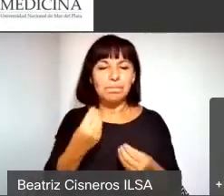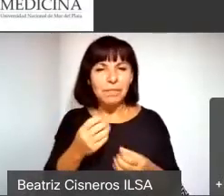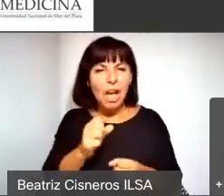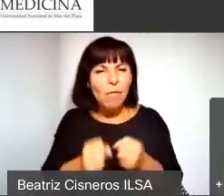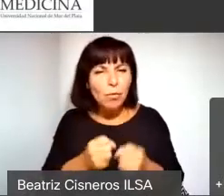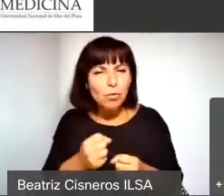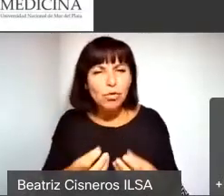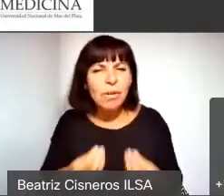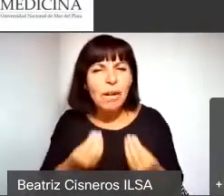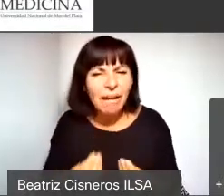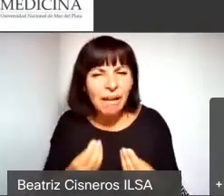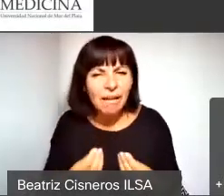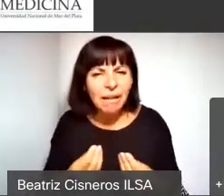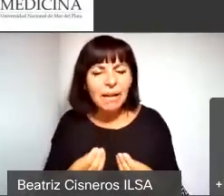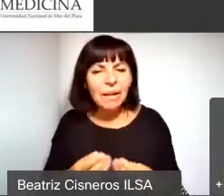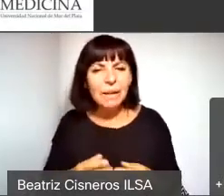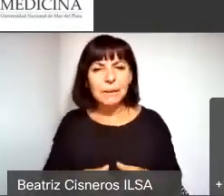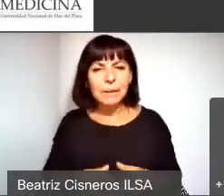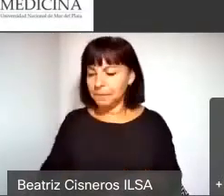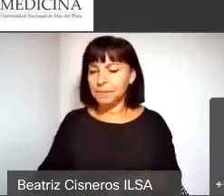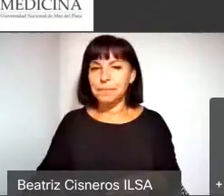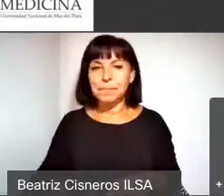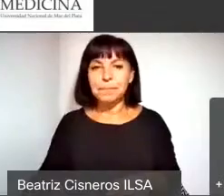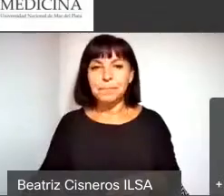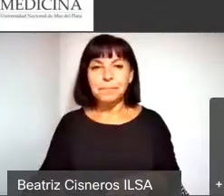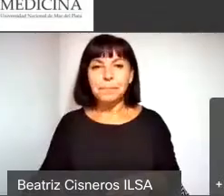este glicocálix? Y